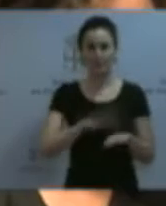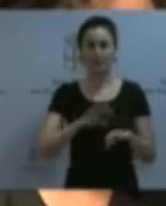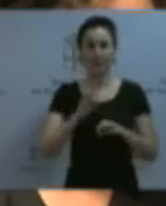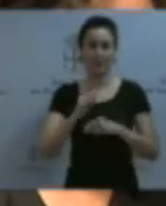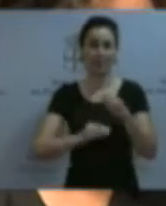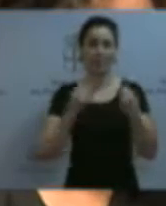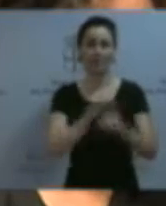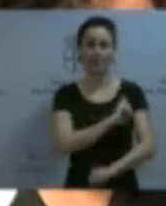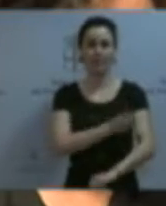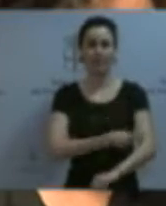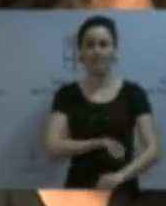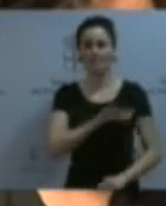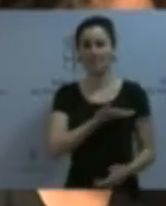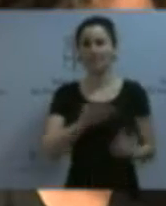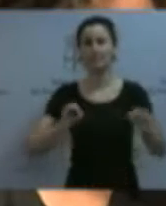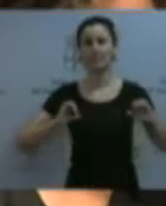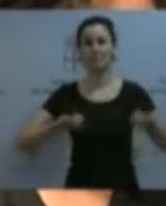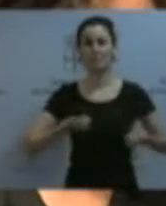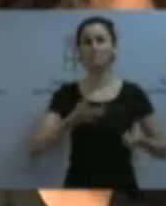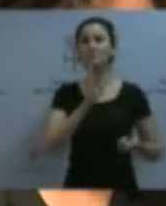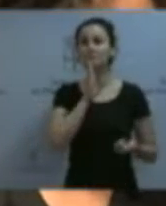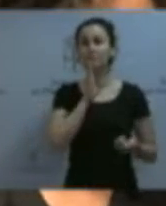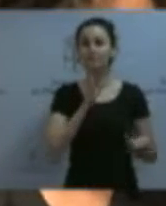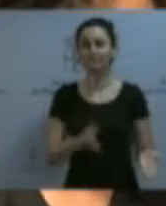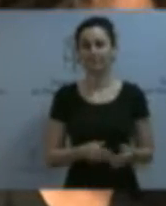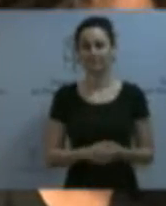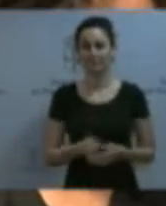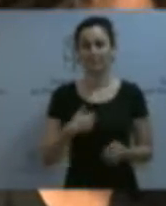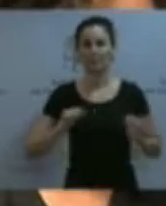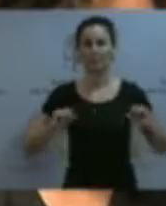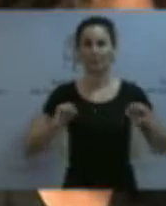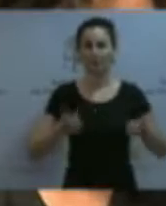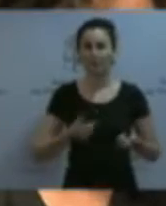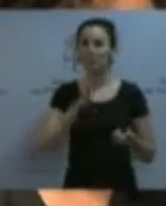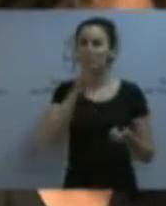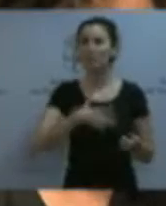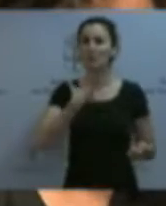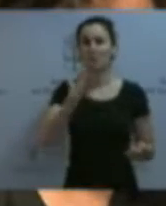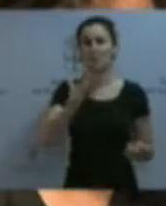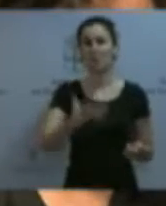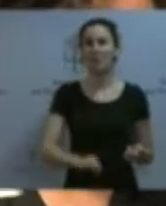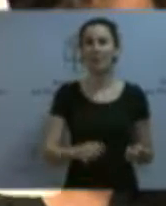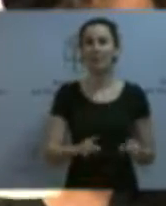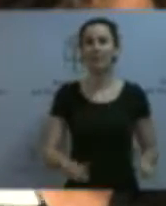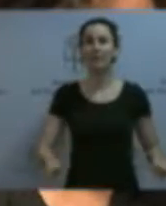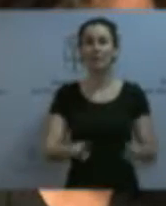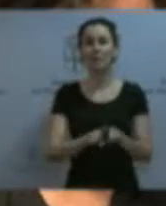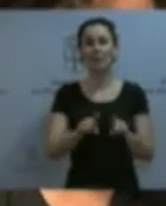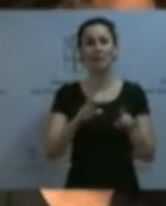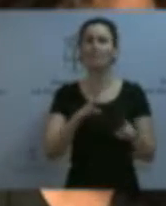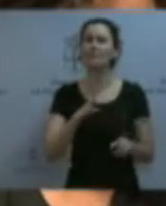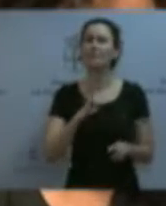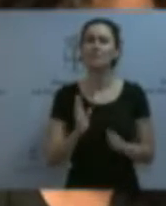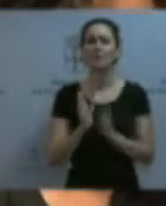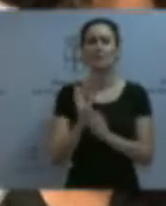deportiva. Empiezo por aquí, entonces. Y empiezo por aquí porque quizás usted nos debería de explicar